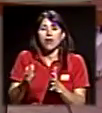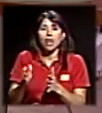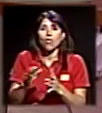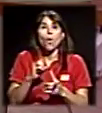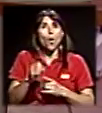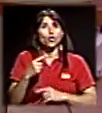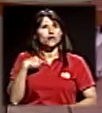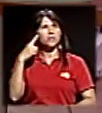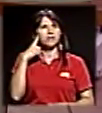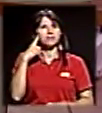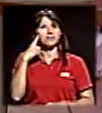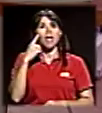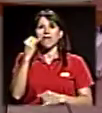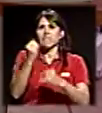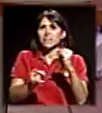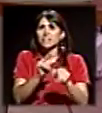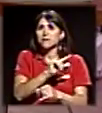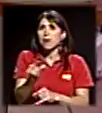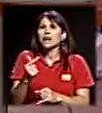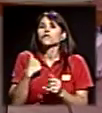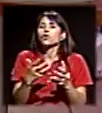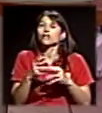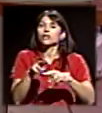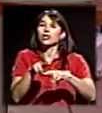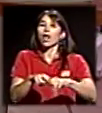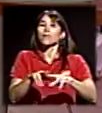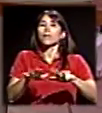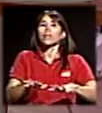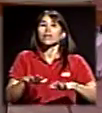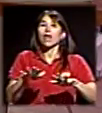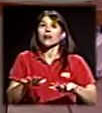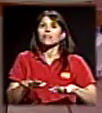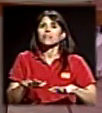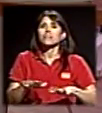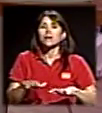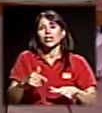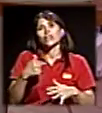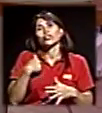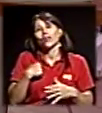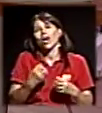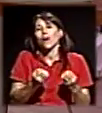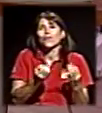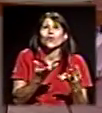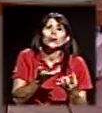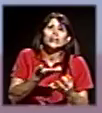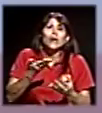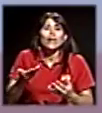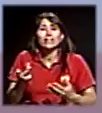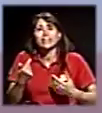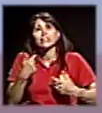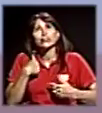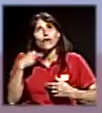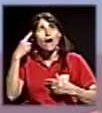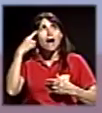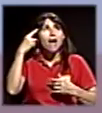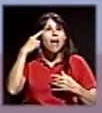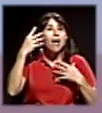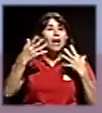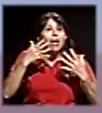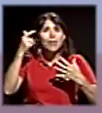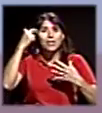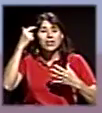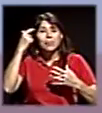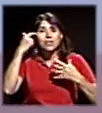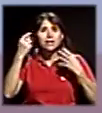de semana sentarme a meditar y tengo tanto hwii en el en el en no decir est bla bla bla bla bla de la mente que no me que no me